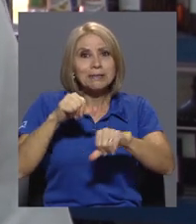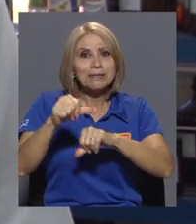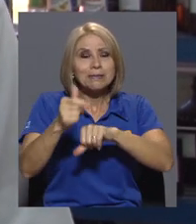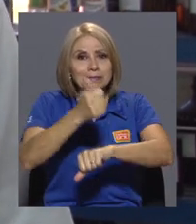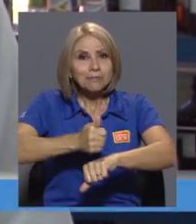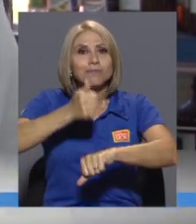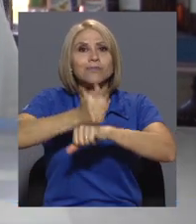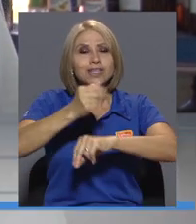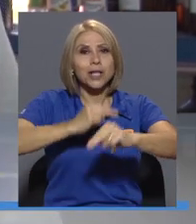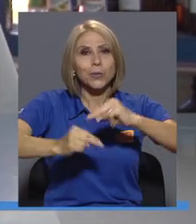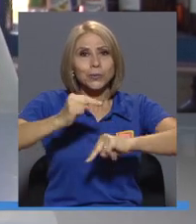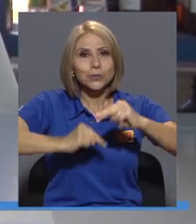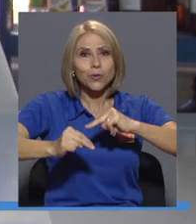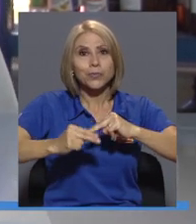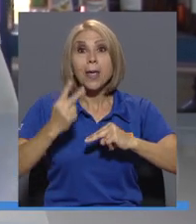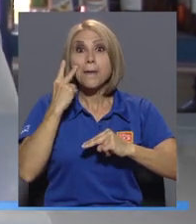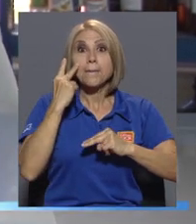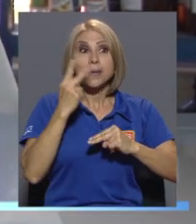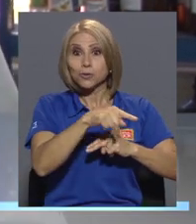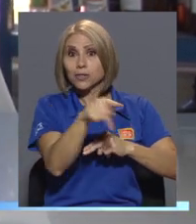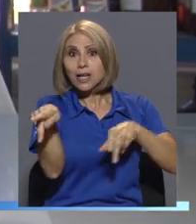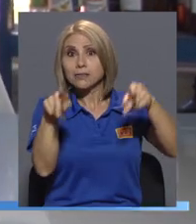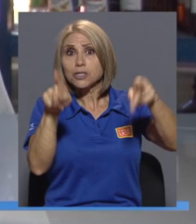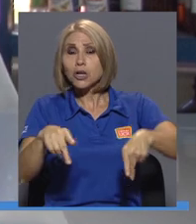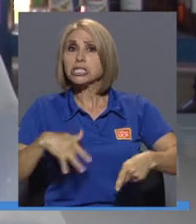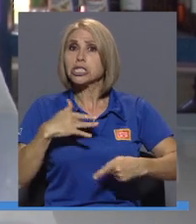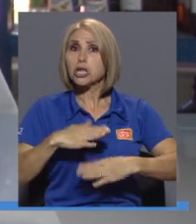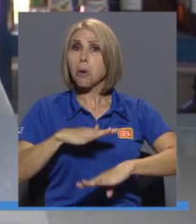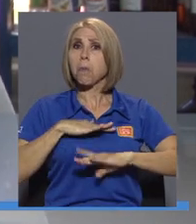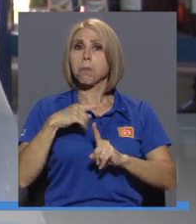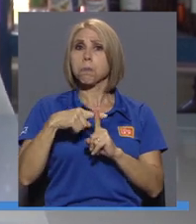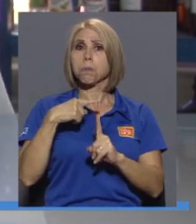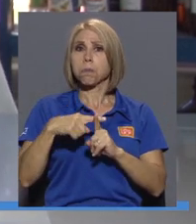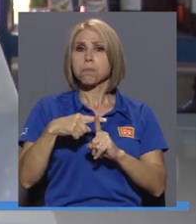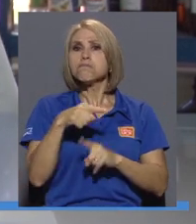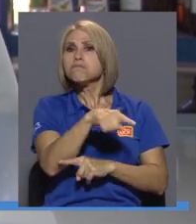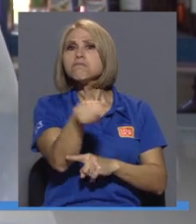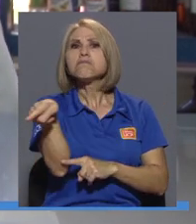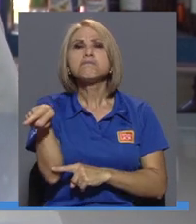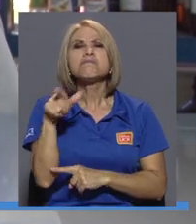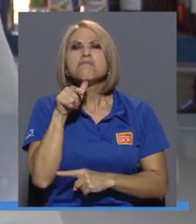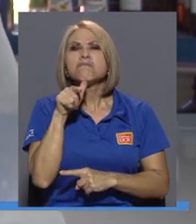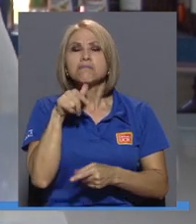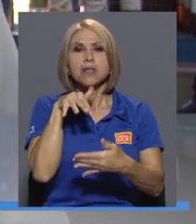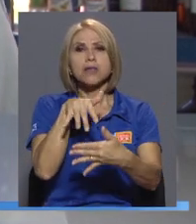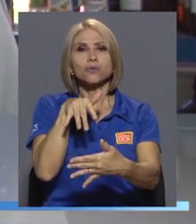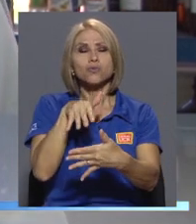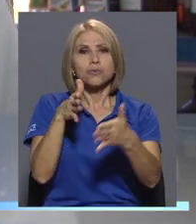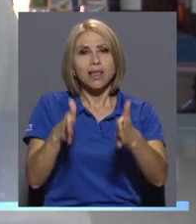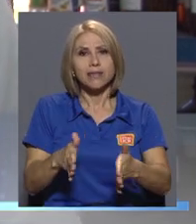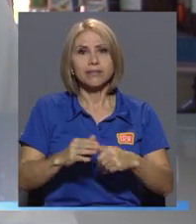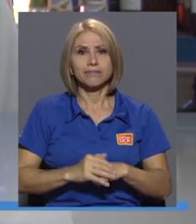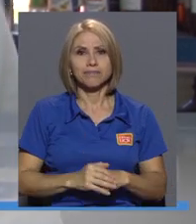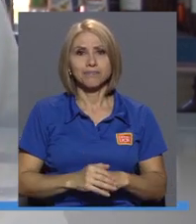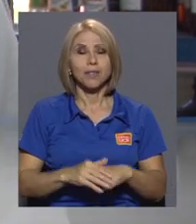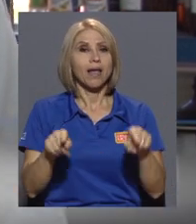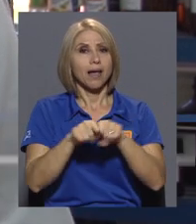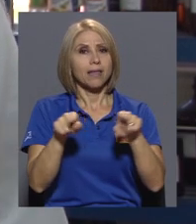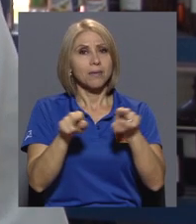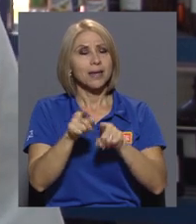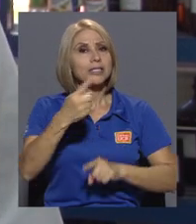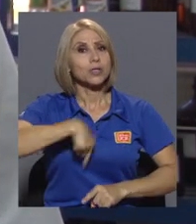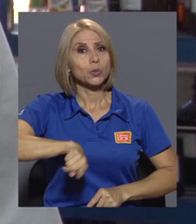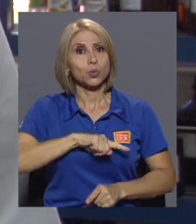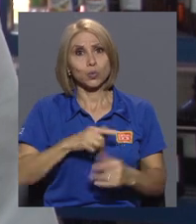respuesta muy positiva de parte del público meta que en este caso son estudiantes además lo que buscamos